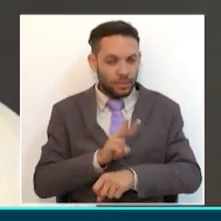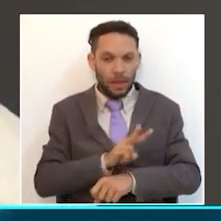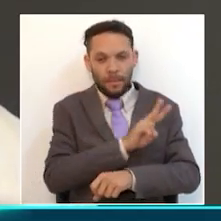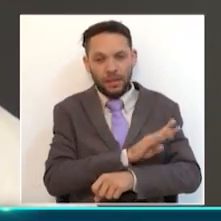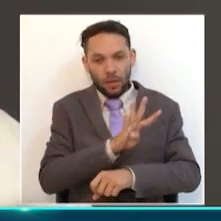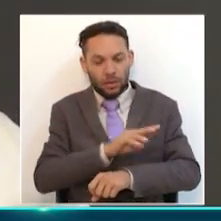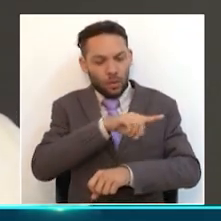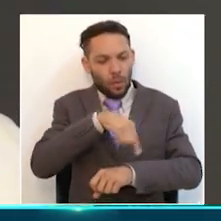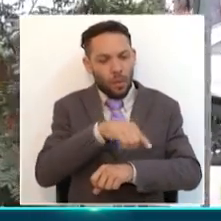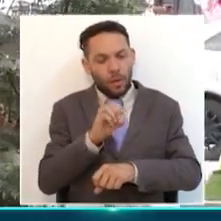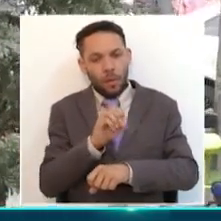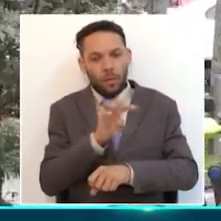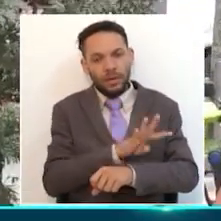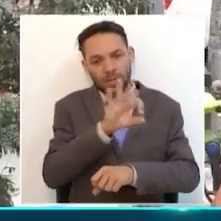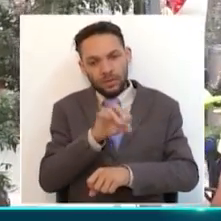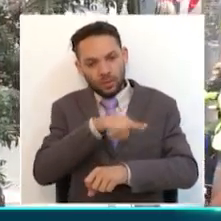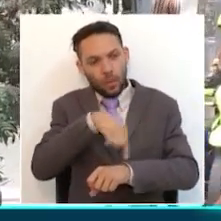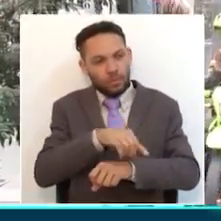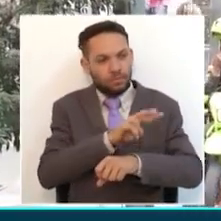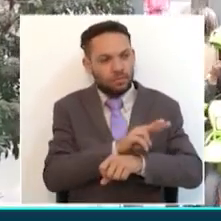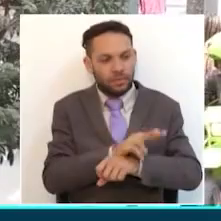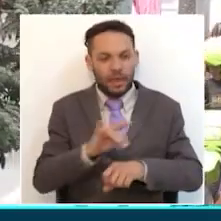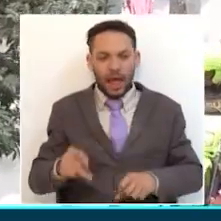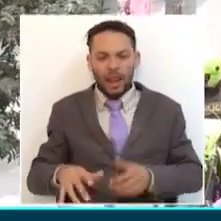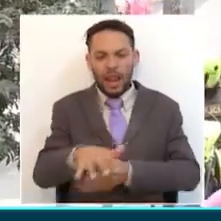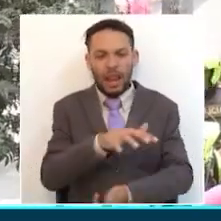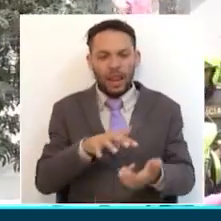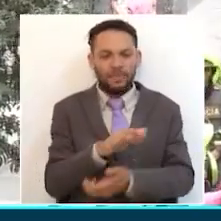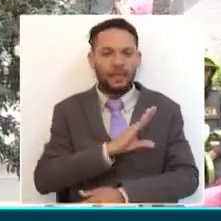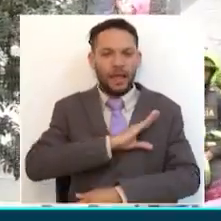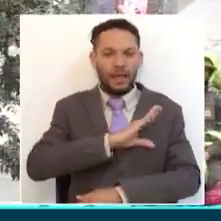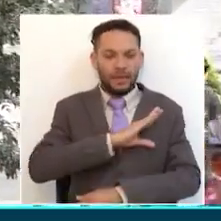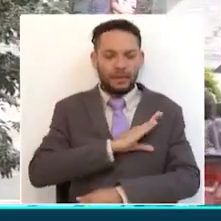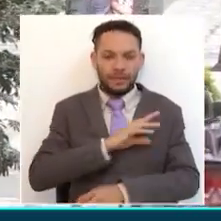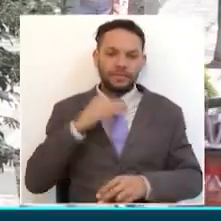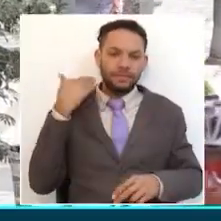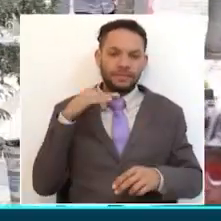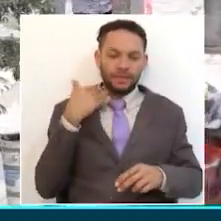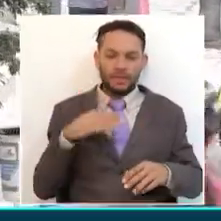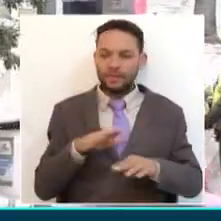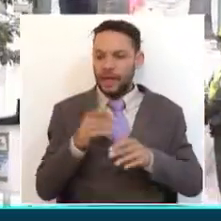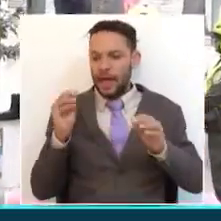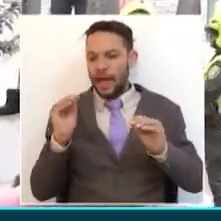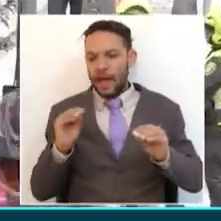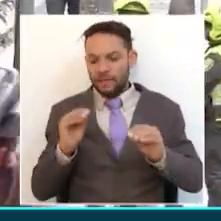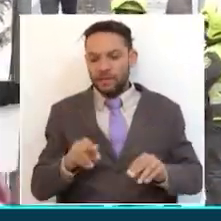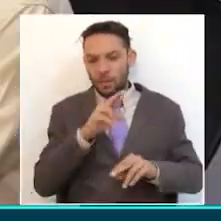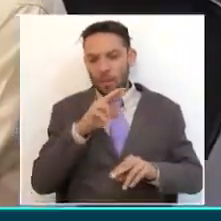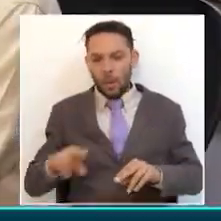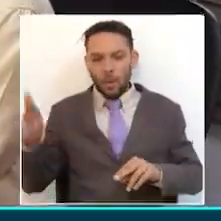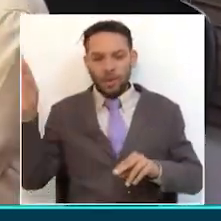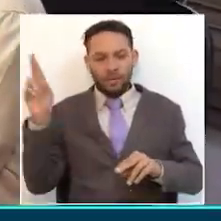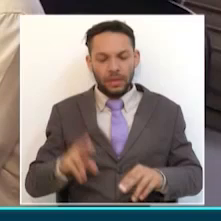horas, dependiendo de la situación. Y en caso de desórdenes, la alcaldía de Armenia aplicaría el toque de queda. Además, a través de